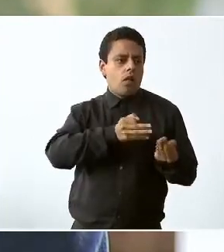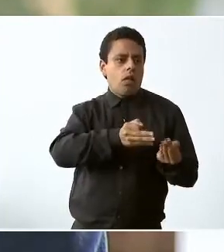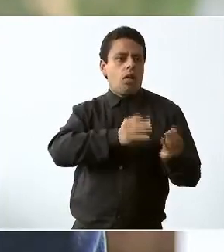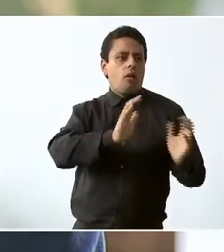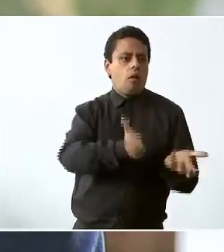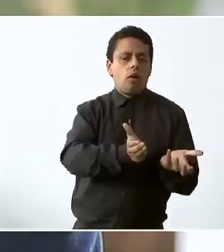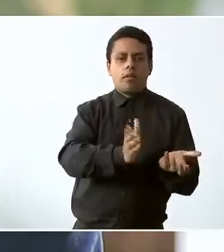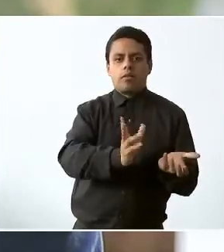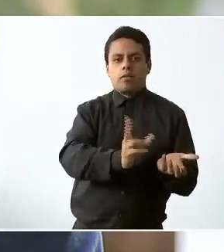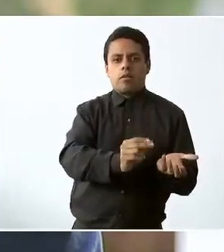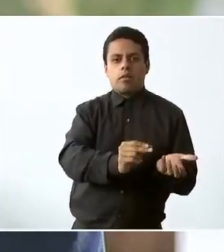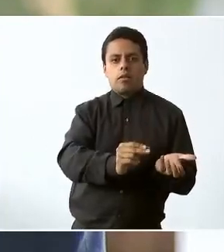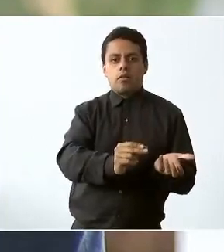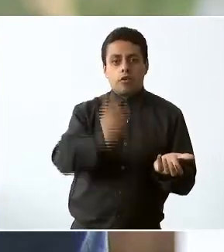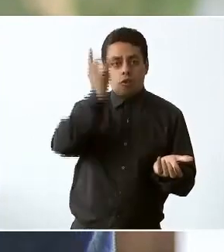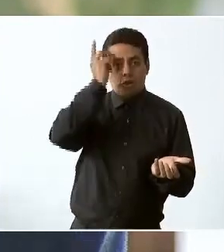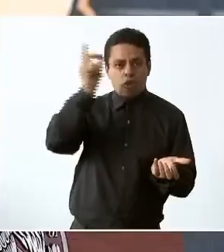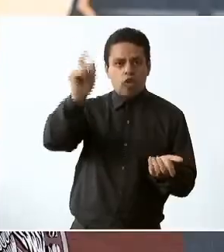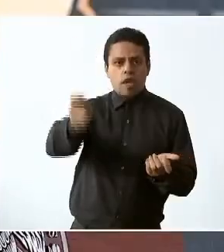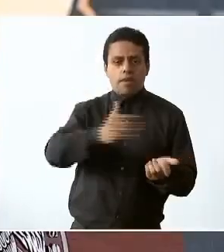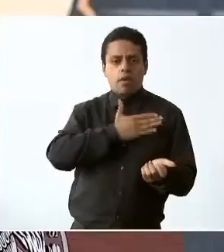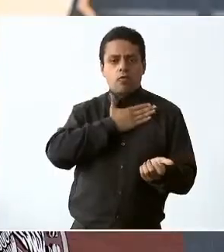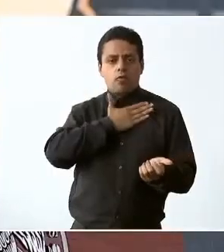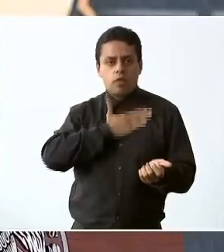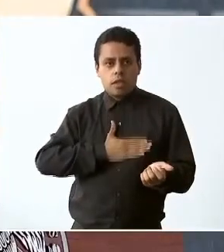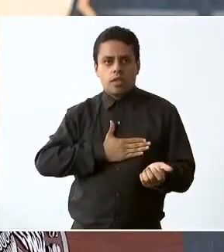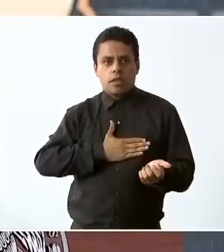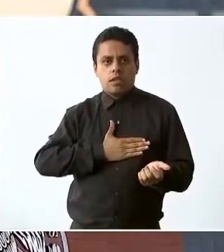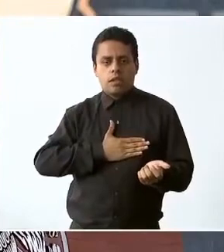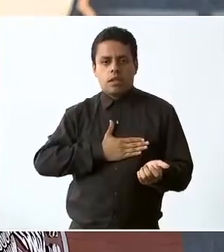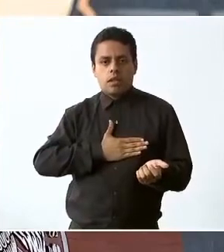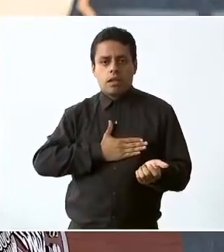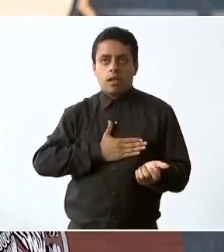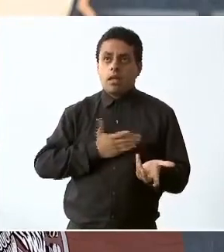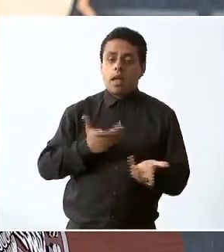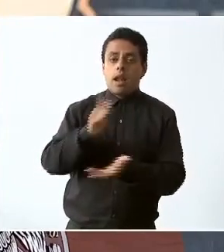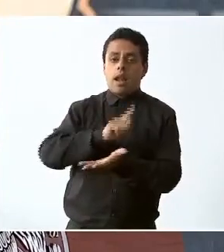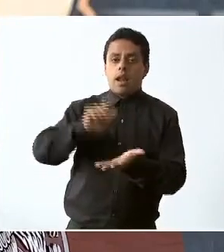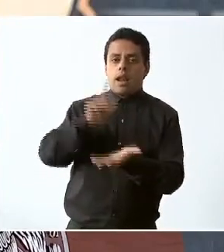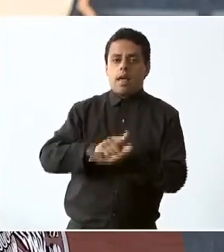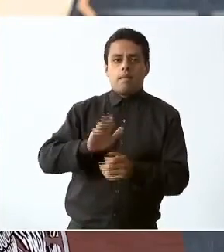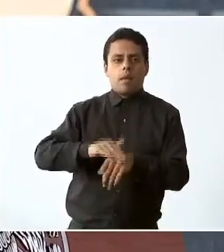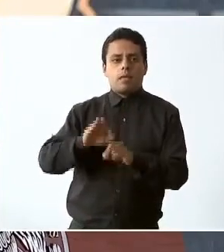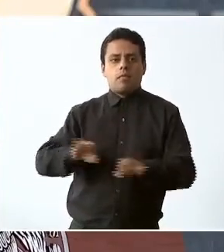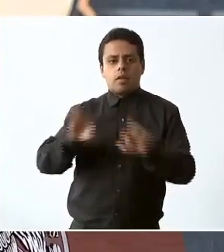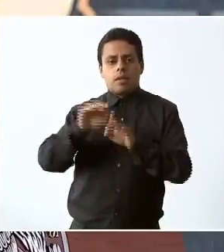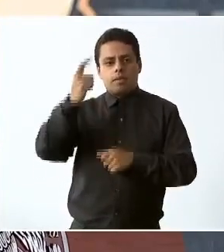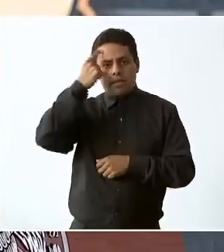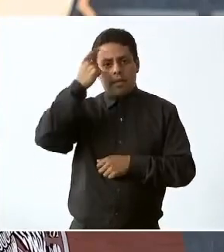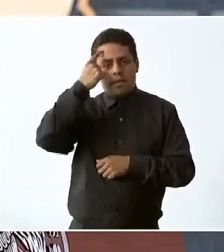hay más Dios que la justicia, ni más ley que la razón.